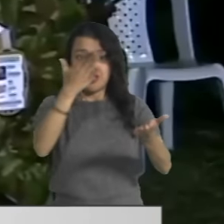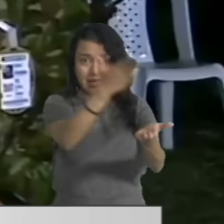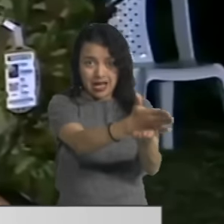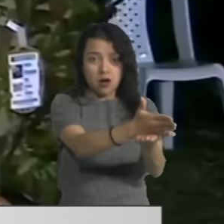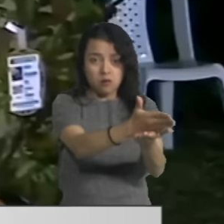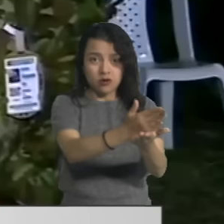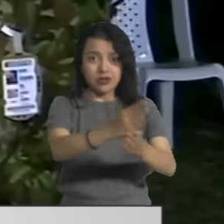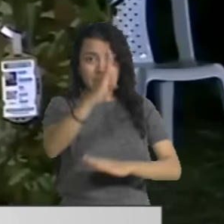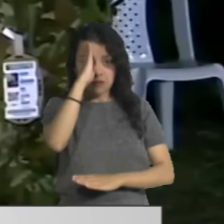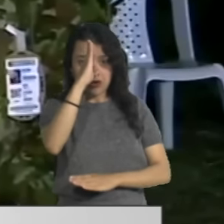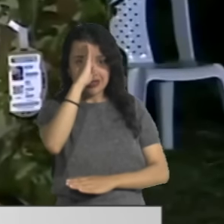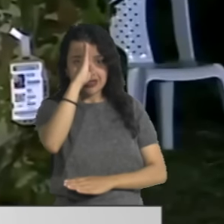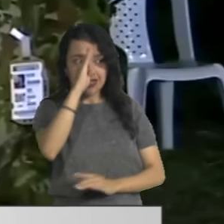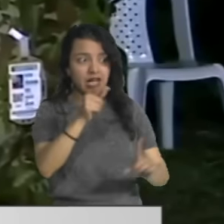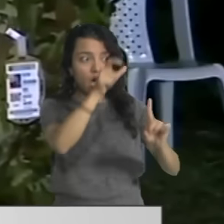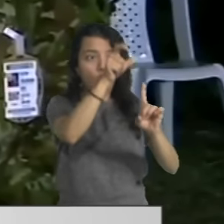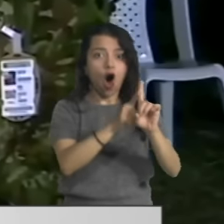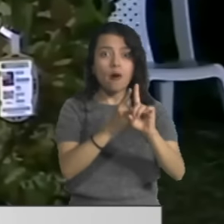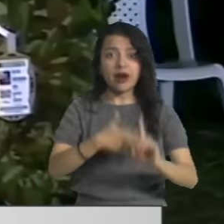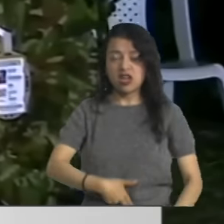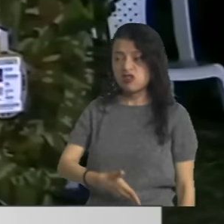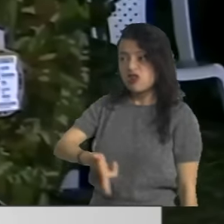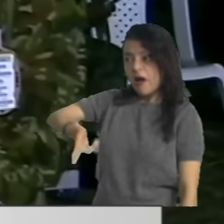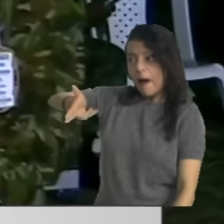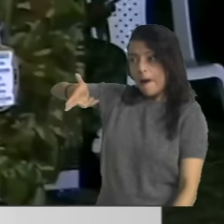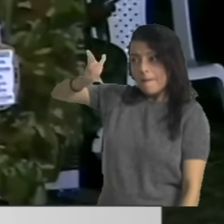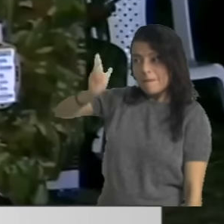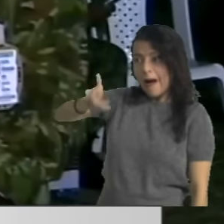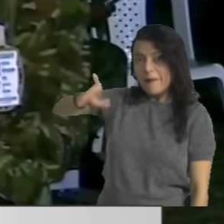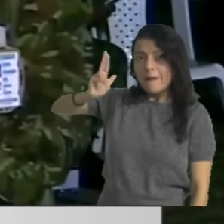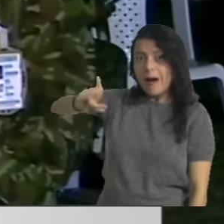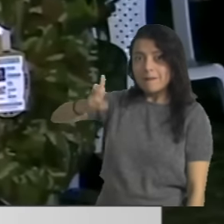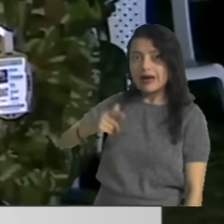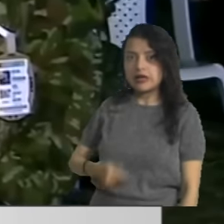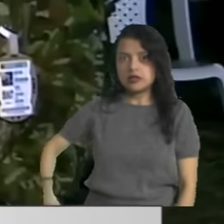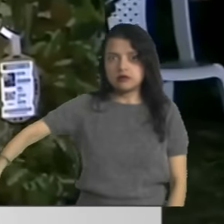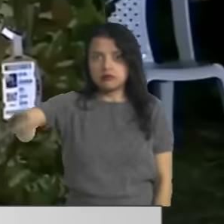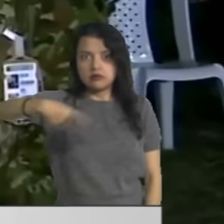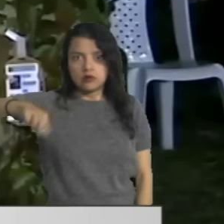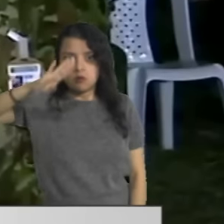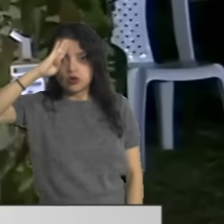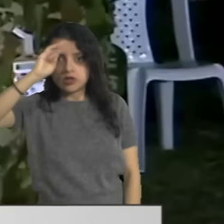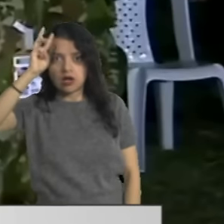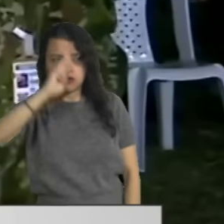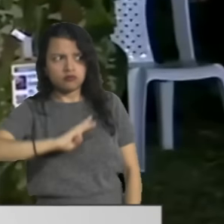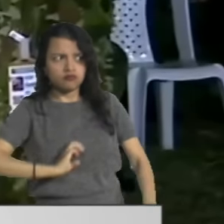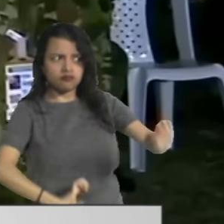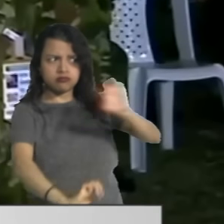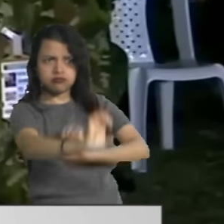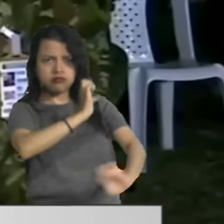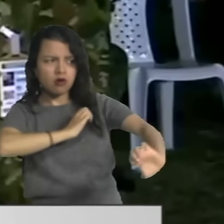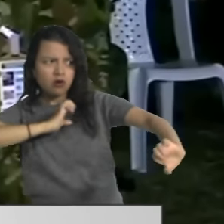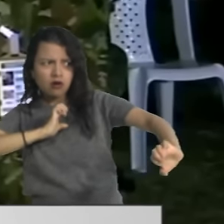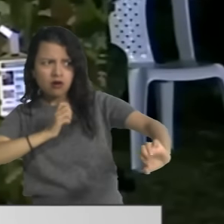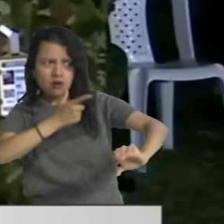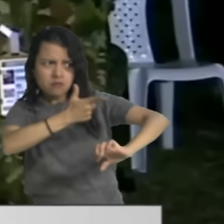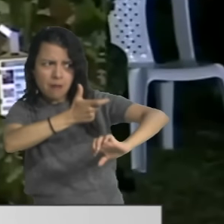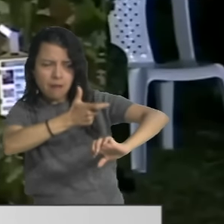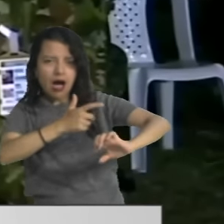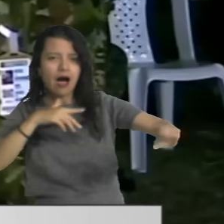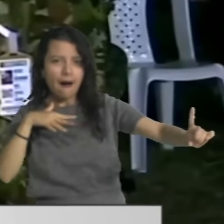nuestros hombres de la fuerza pública, soldados y policías. Ellos tuvieron que reaccionar y esta persona quedó